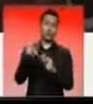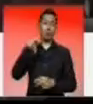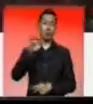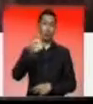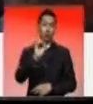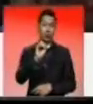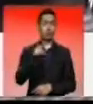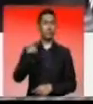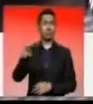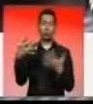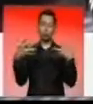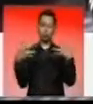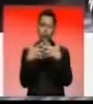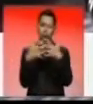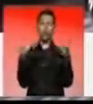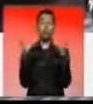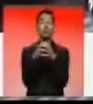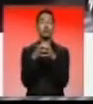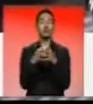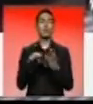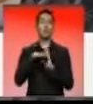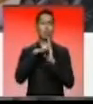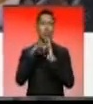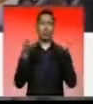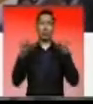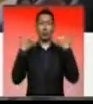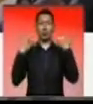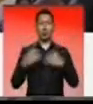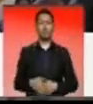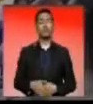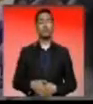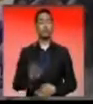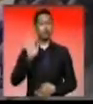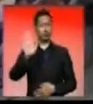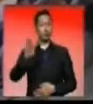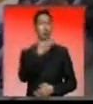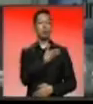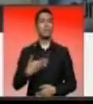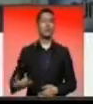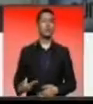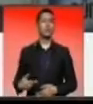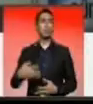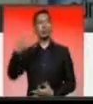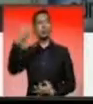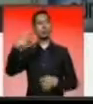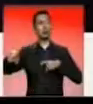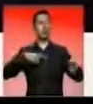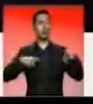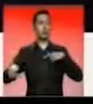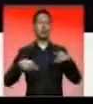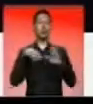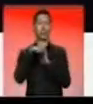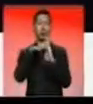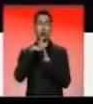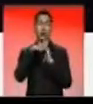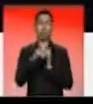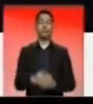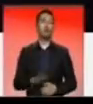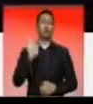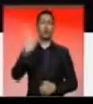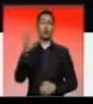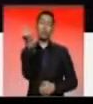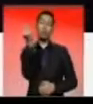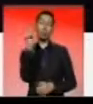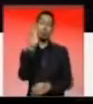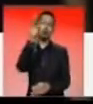de sucesivas fusiones es hoy el Banco de Guayaquil. Lasso se ha desempeñado como presidente ejecutivo del banco y es uno de los principales